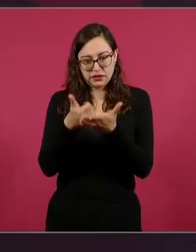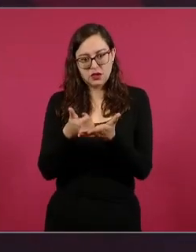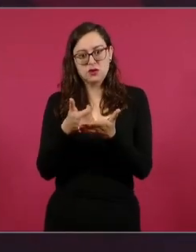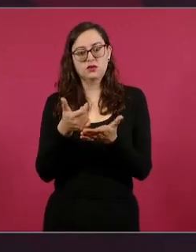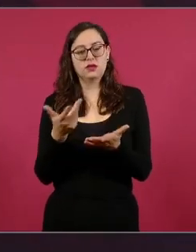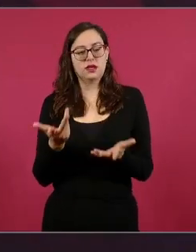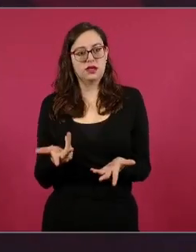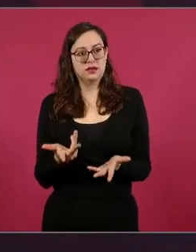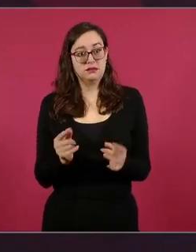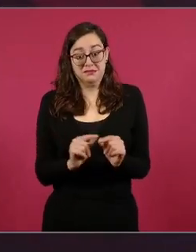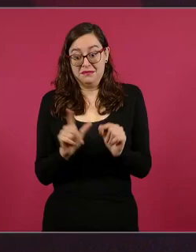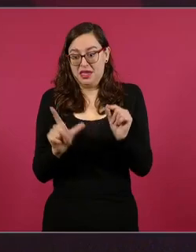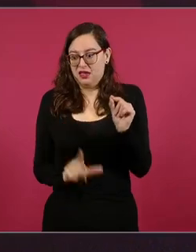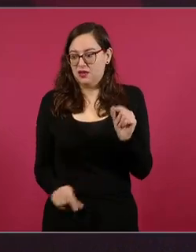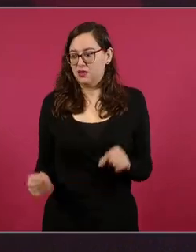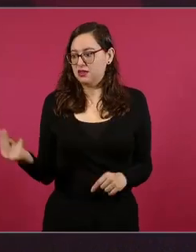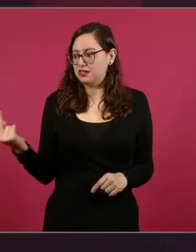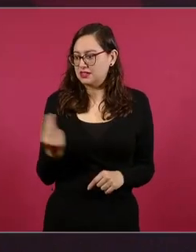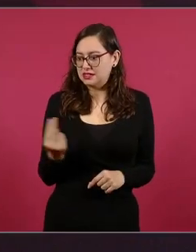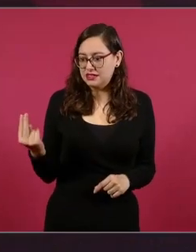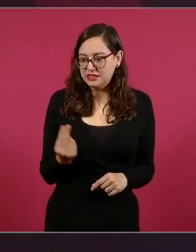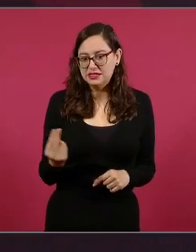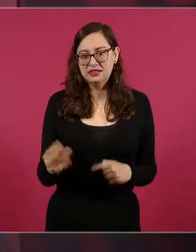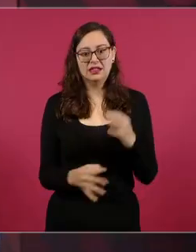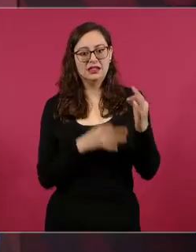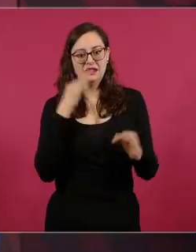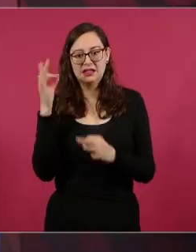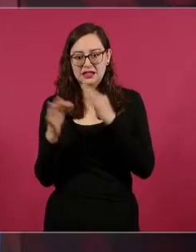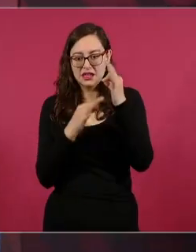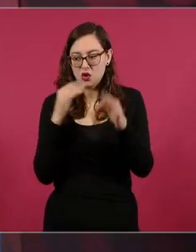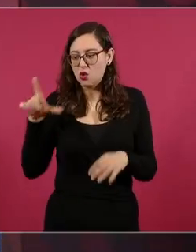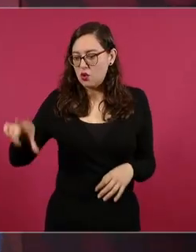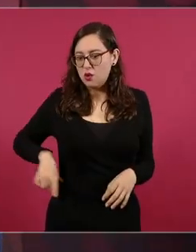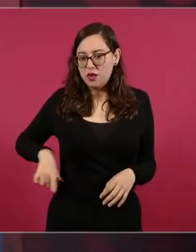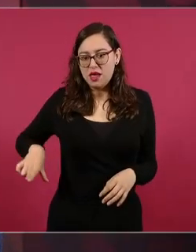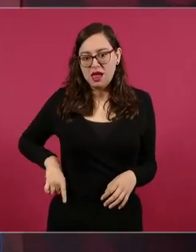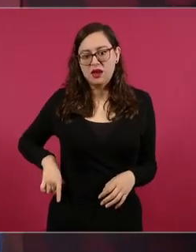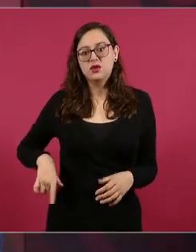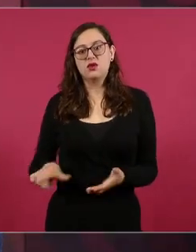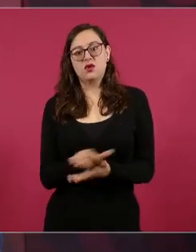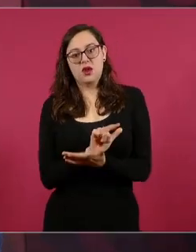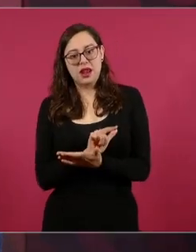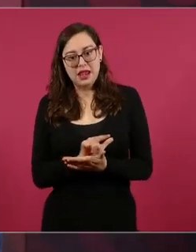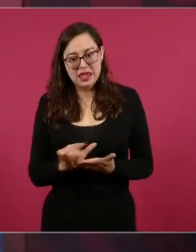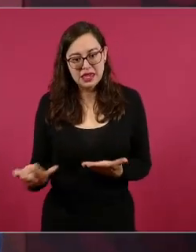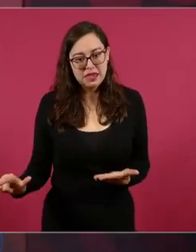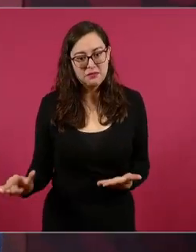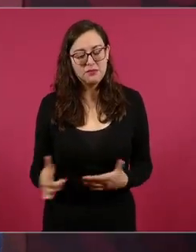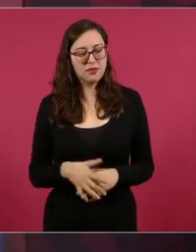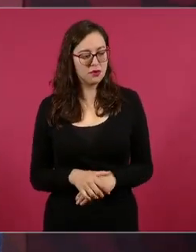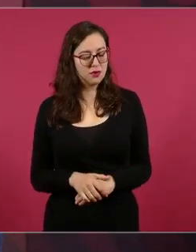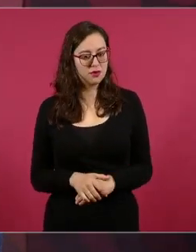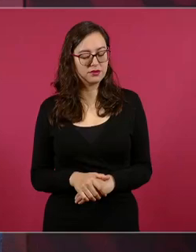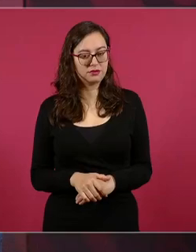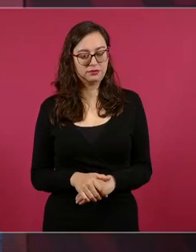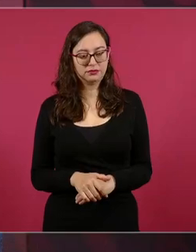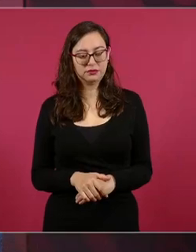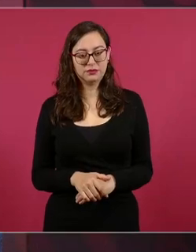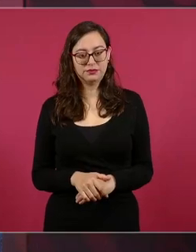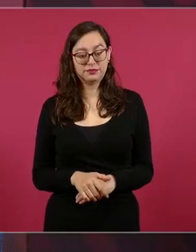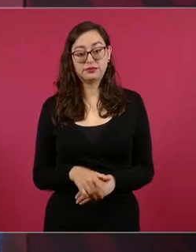más en nuestro país. No olvidemos, nunca olvidemos, que el principal problema de